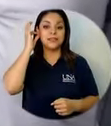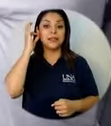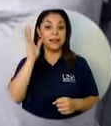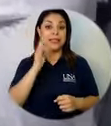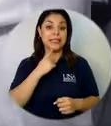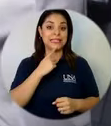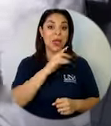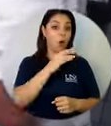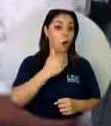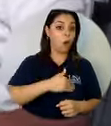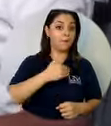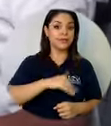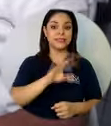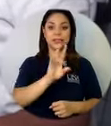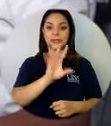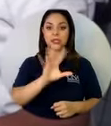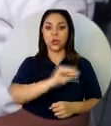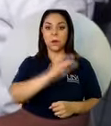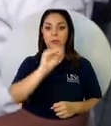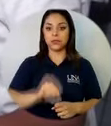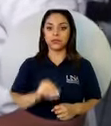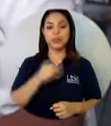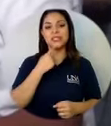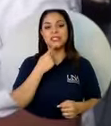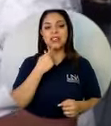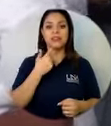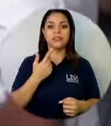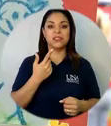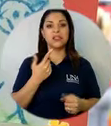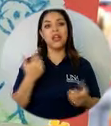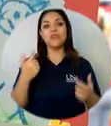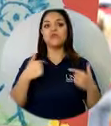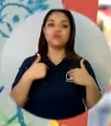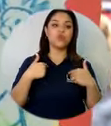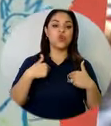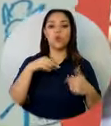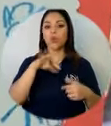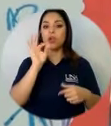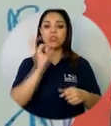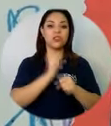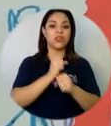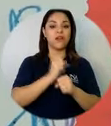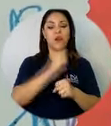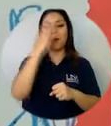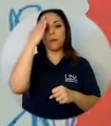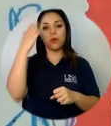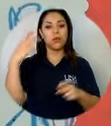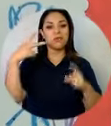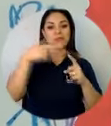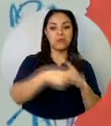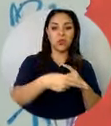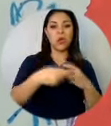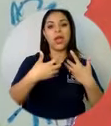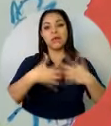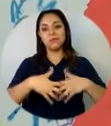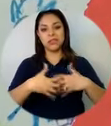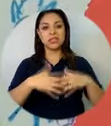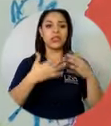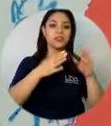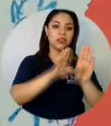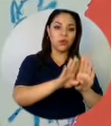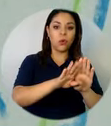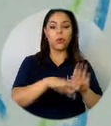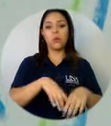mayor parte de los hombres, el 75% de los hombres desempleados decía, bueno, quedé en desempleo porque me despidieron, porque la